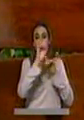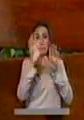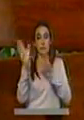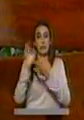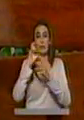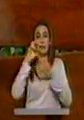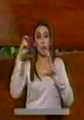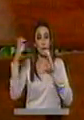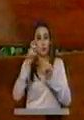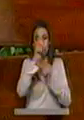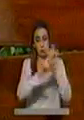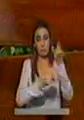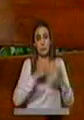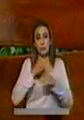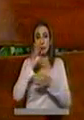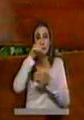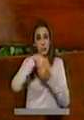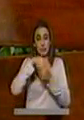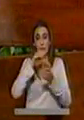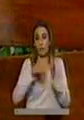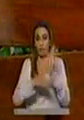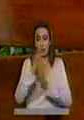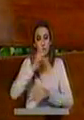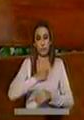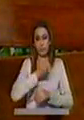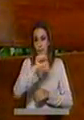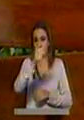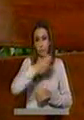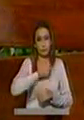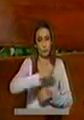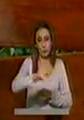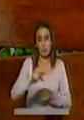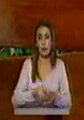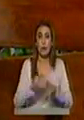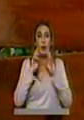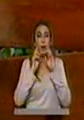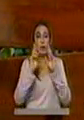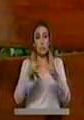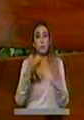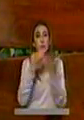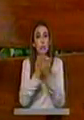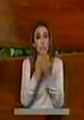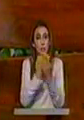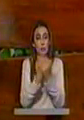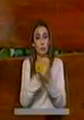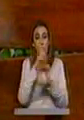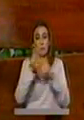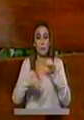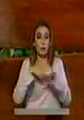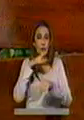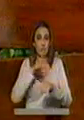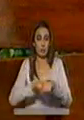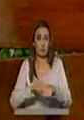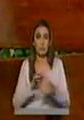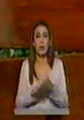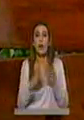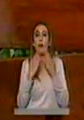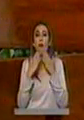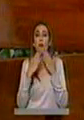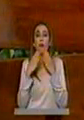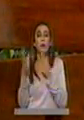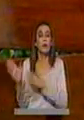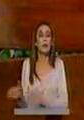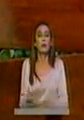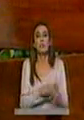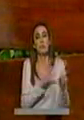y ello con resultados económicos muy favorables para la economía global, nacional. ¿Cómo seguir fomentando